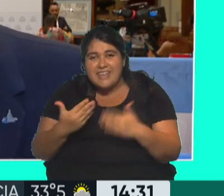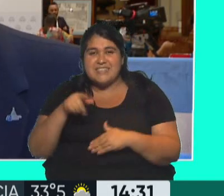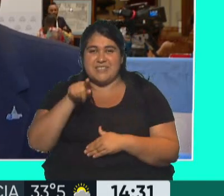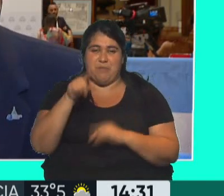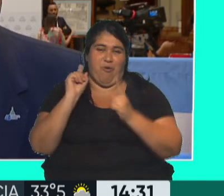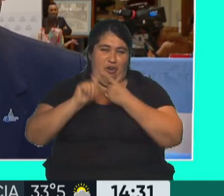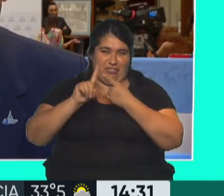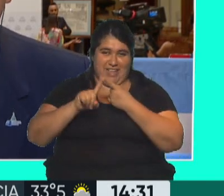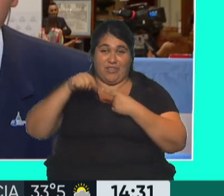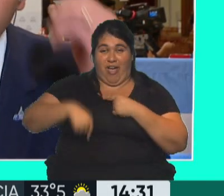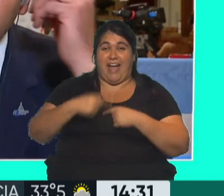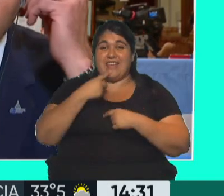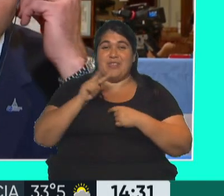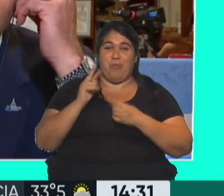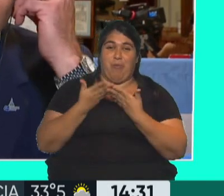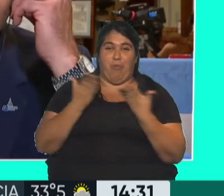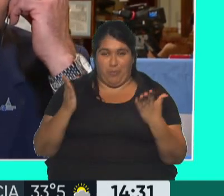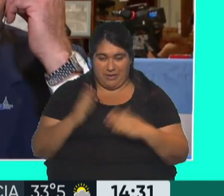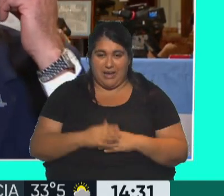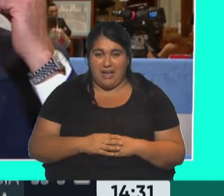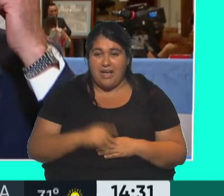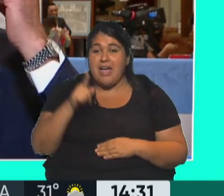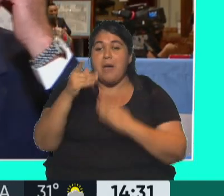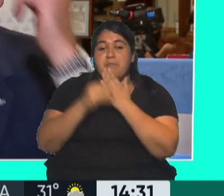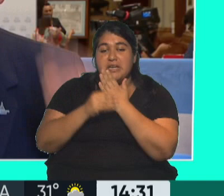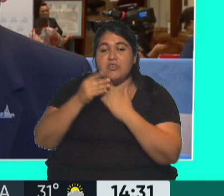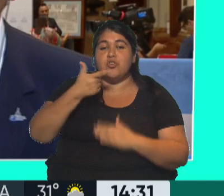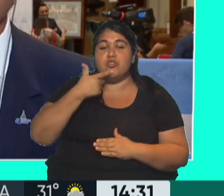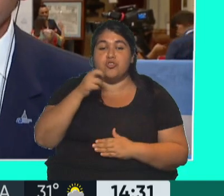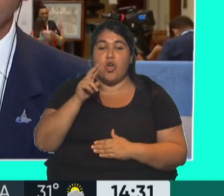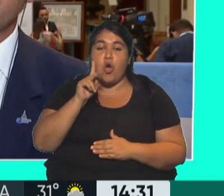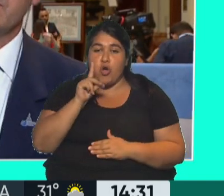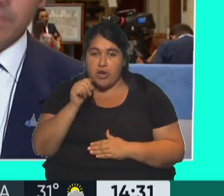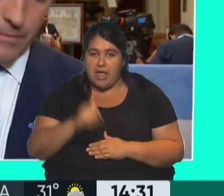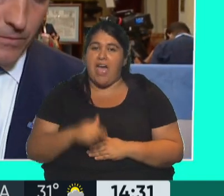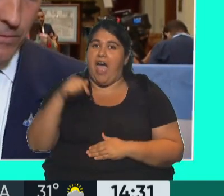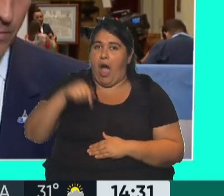el contacto con Televisión Pública, con el móvil, al ministro Soria. Estamos en un amplio despliegue en vivo.